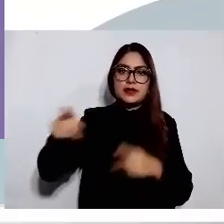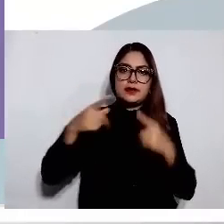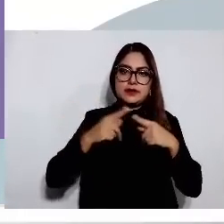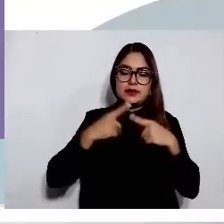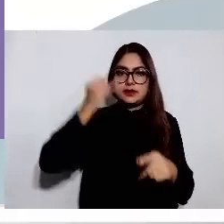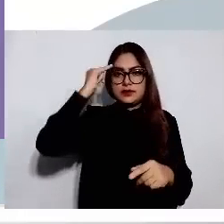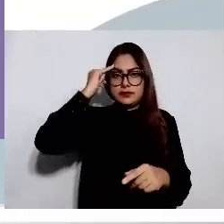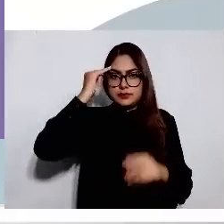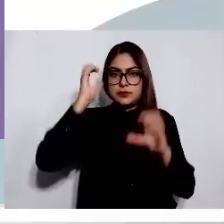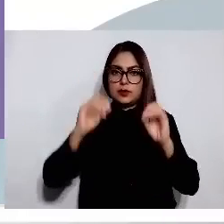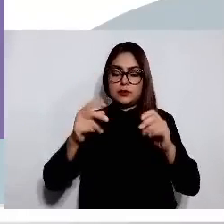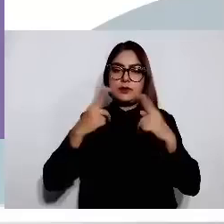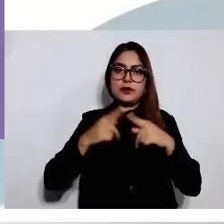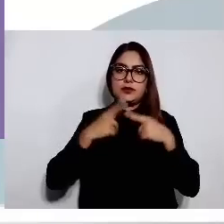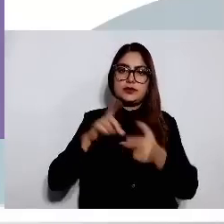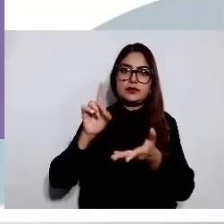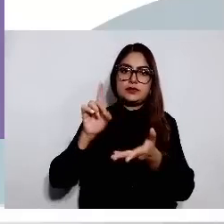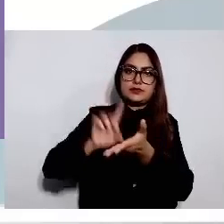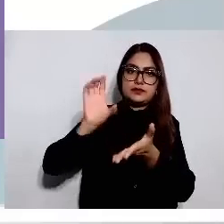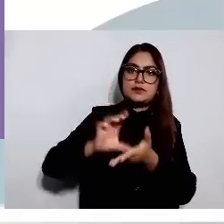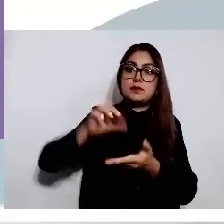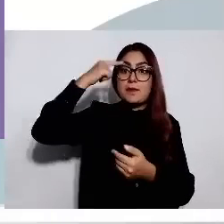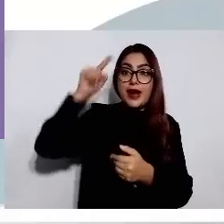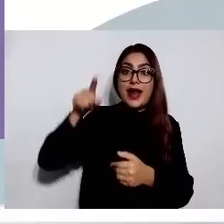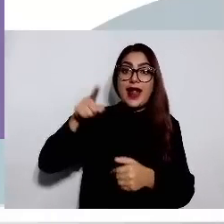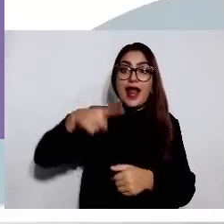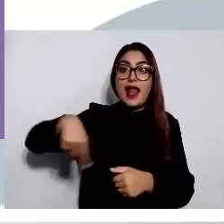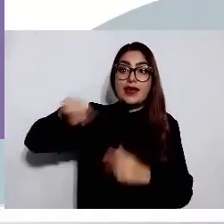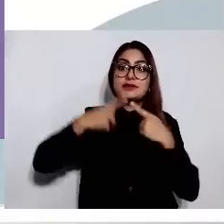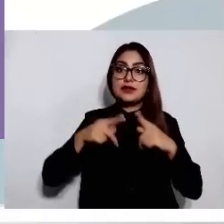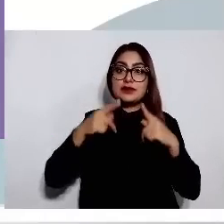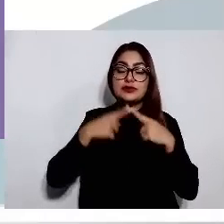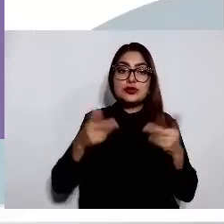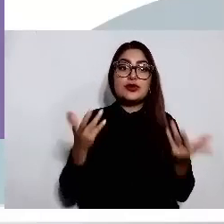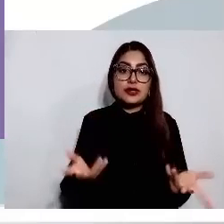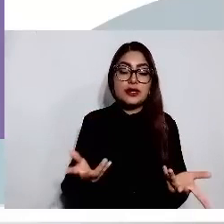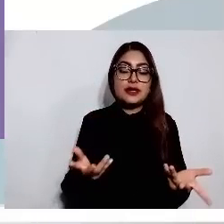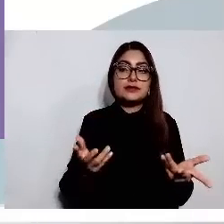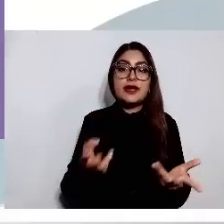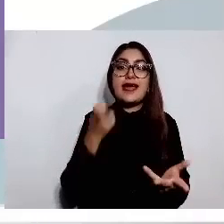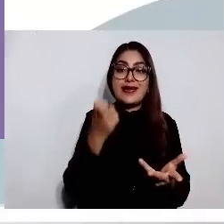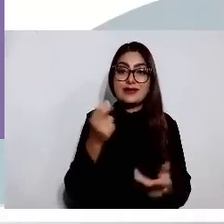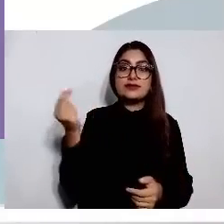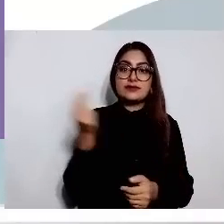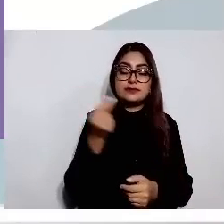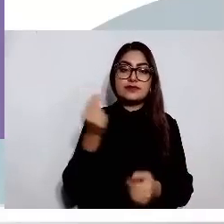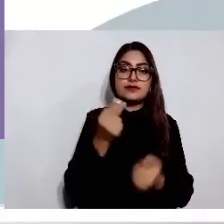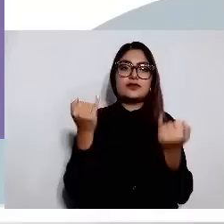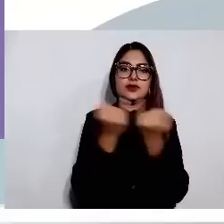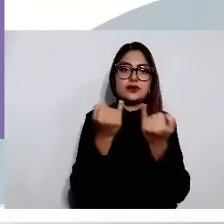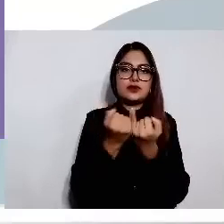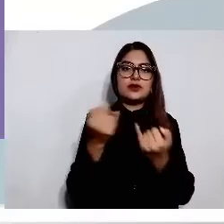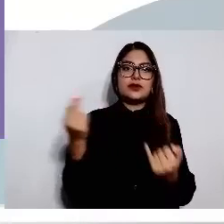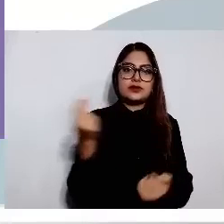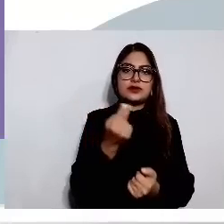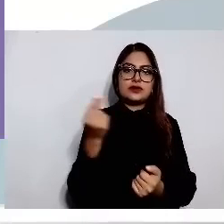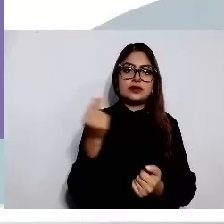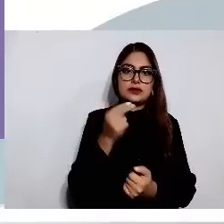las personas, pues, ¿no? Entonces, de eso se trata, y también se trata de ir identificando cuáles son estos